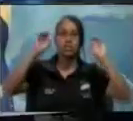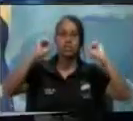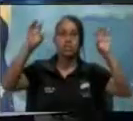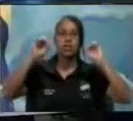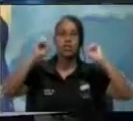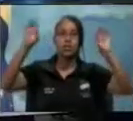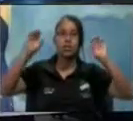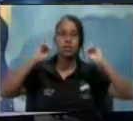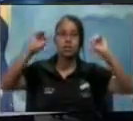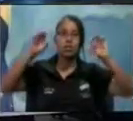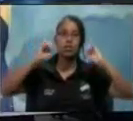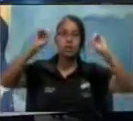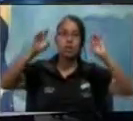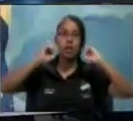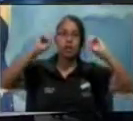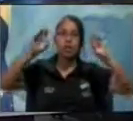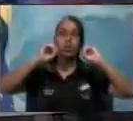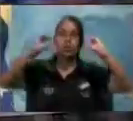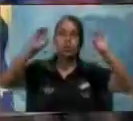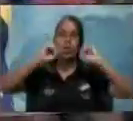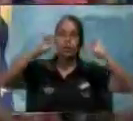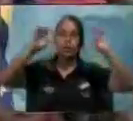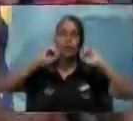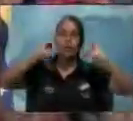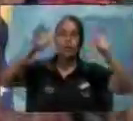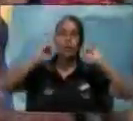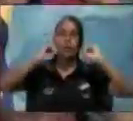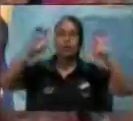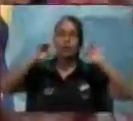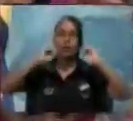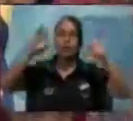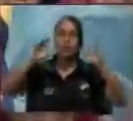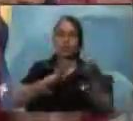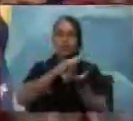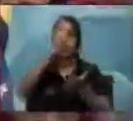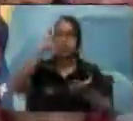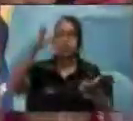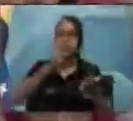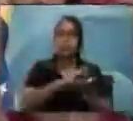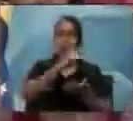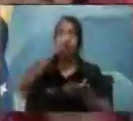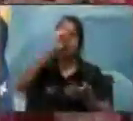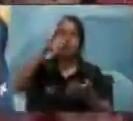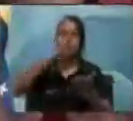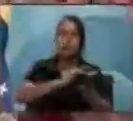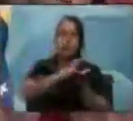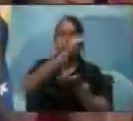¡Yeah!